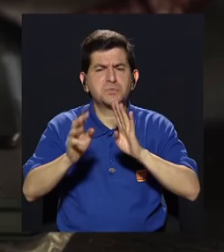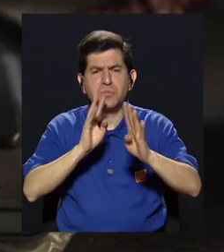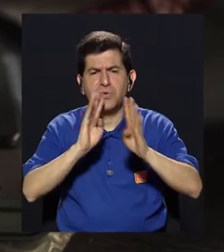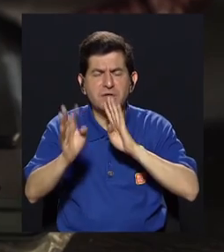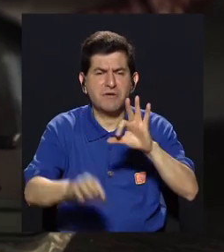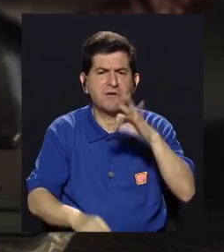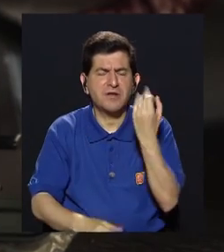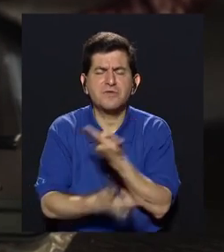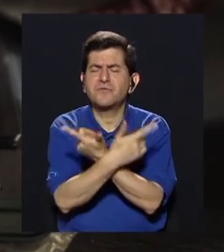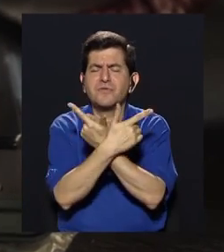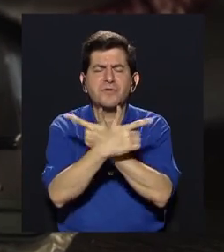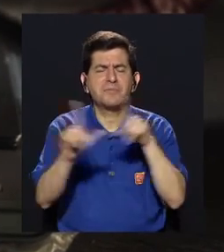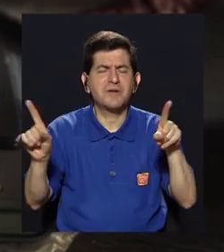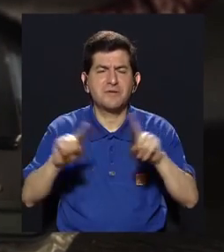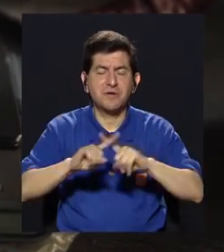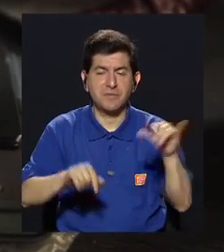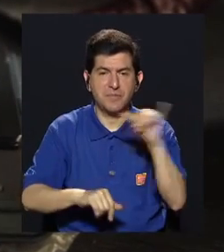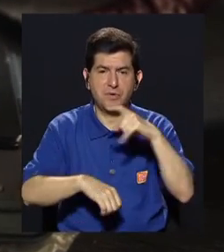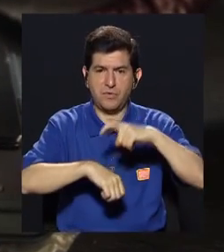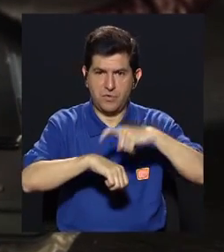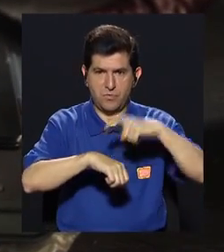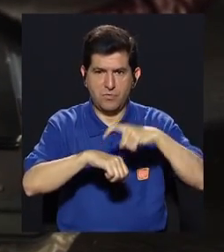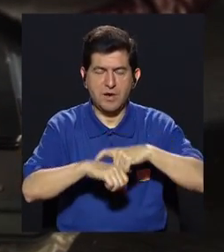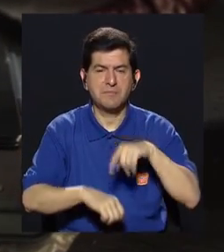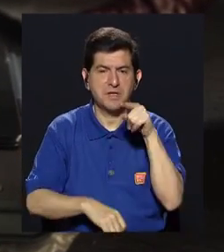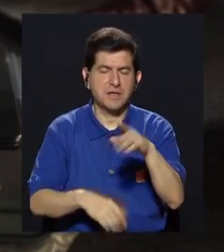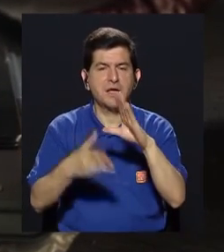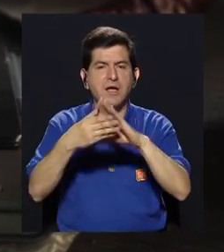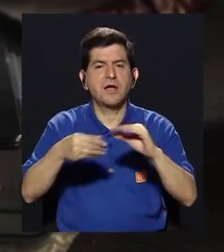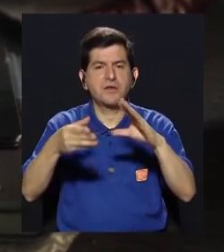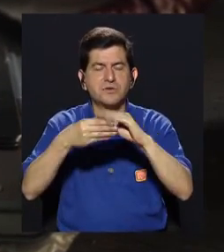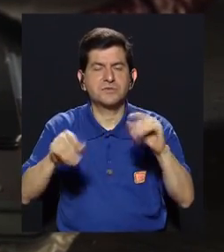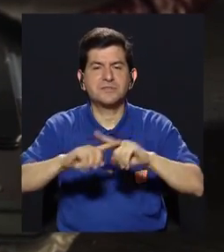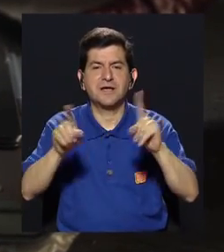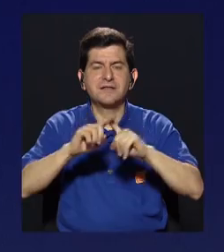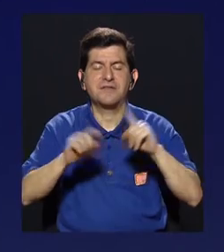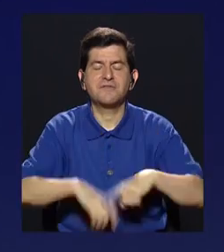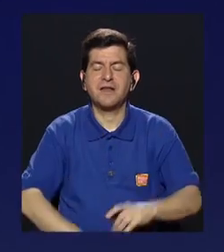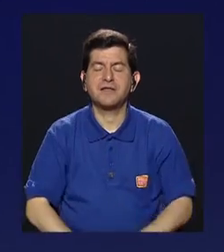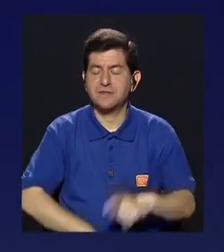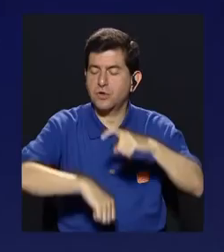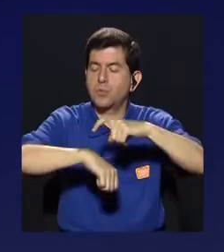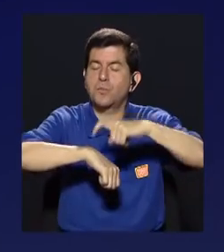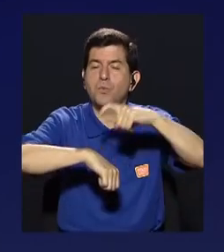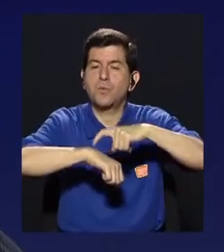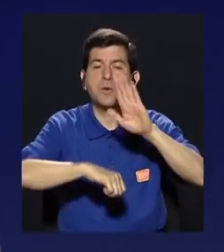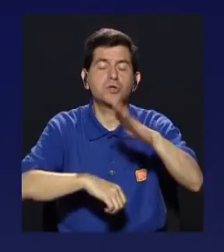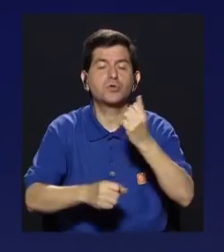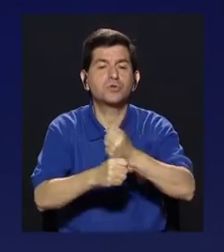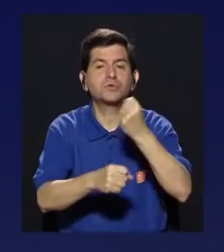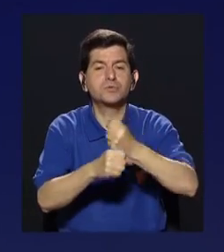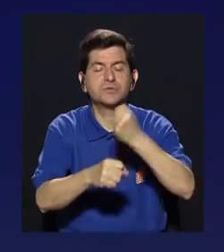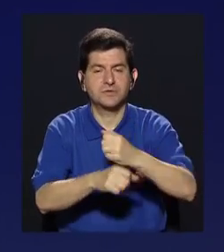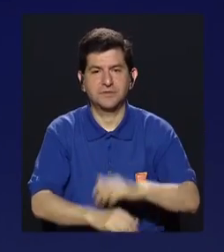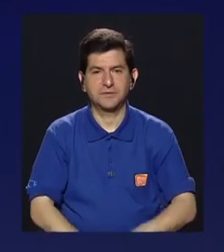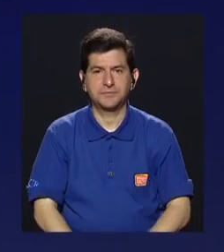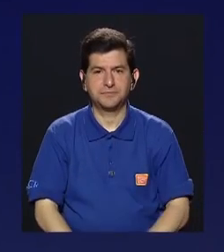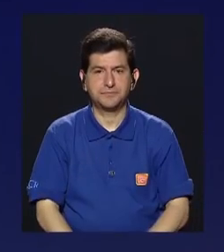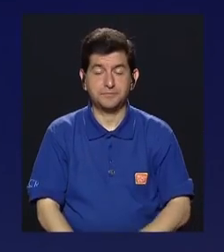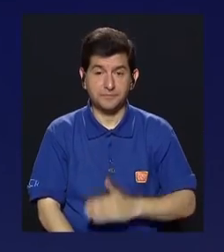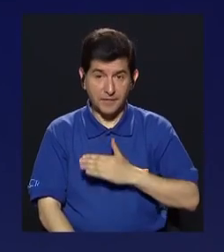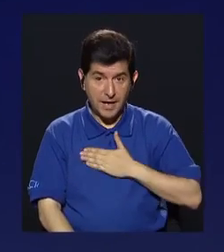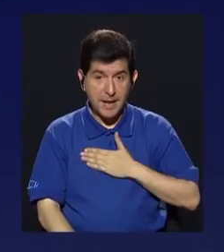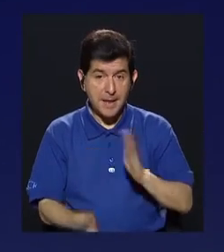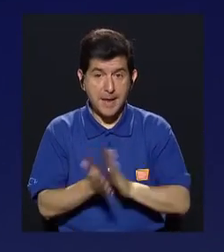conversar de una manera tan espontánea pero que al mismo tiempo nos estuvieran contando diferentes facetas de su quehacer sí bueno